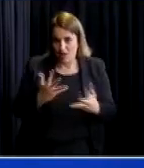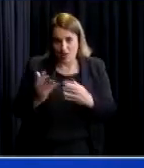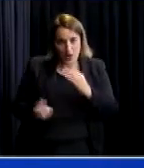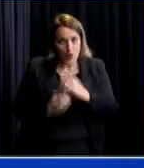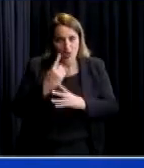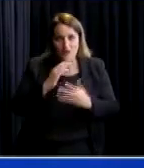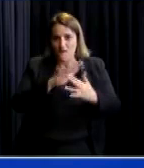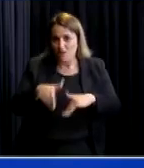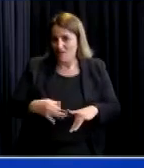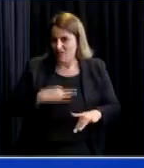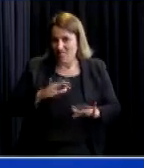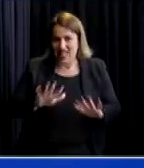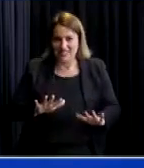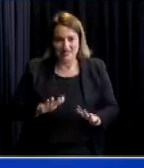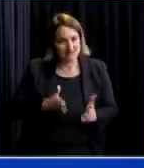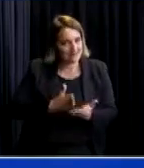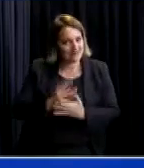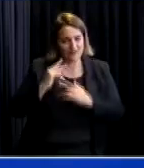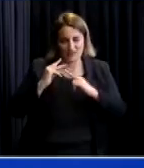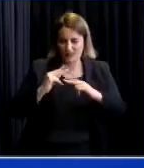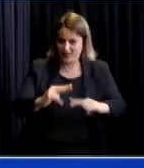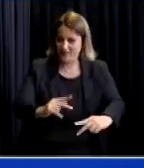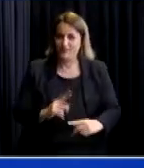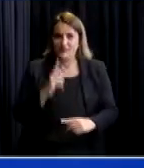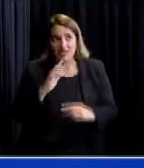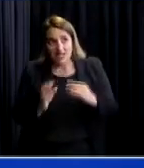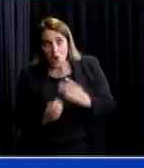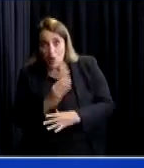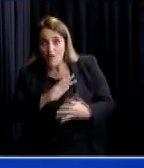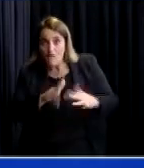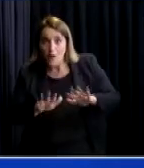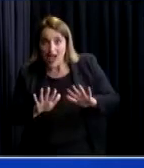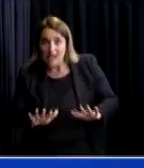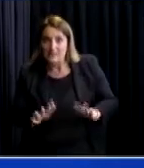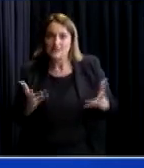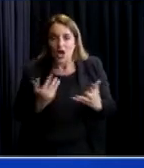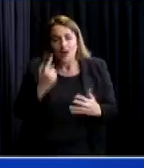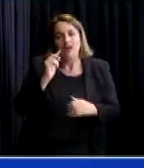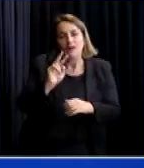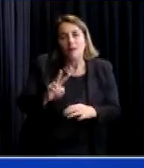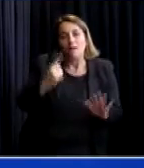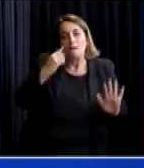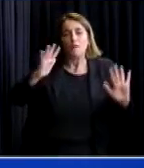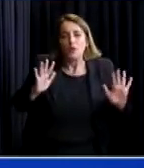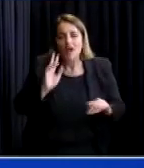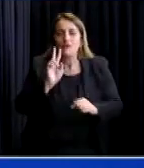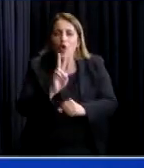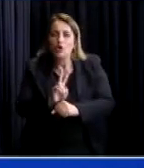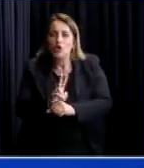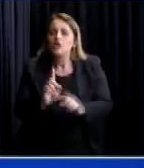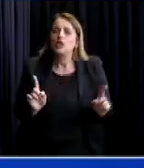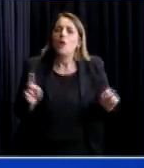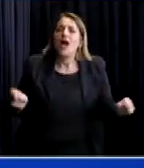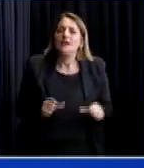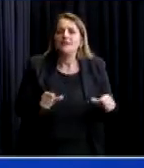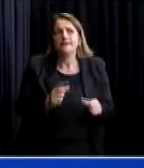una nueva normalidad y esa nueva normalidad la estamos testeando la estamos probando y no